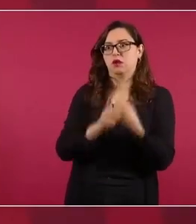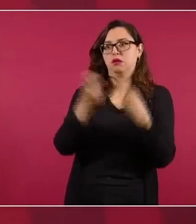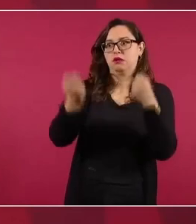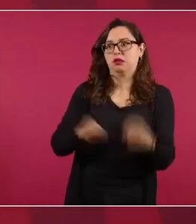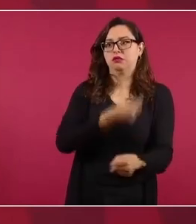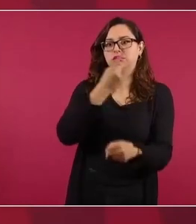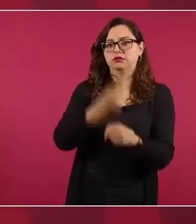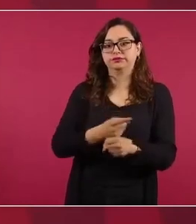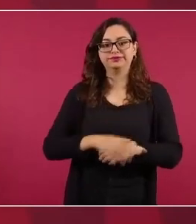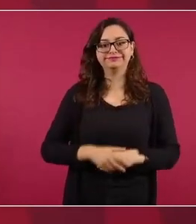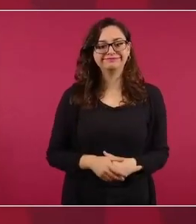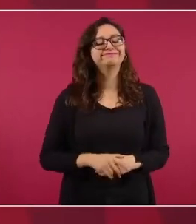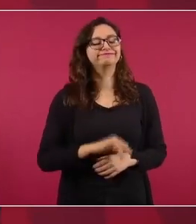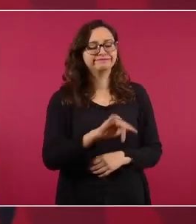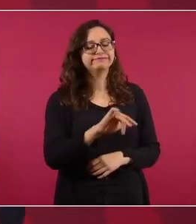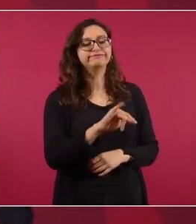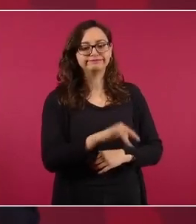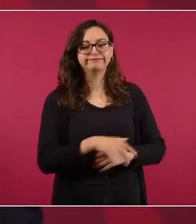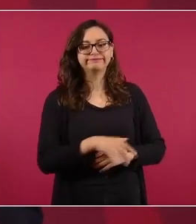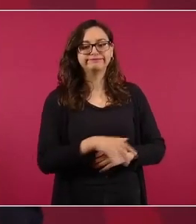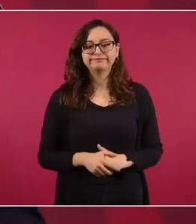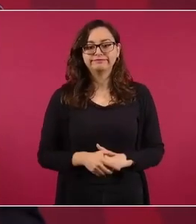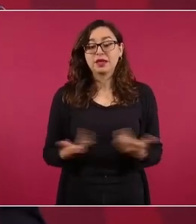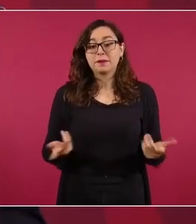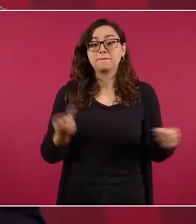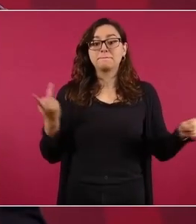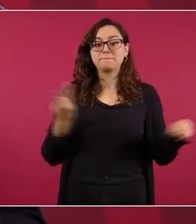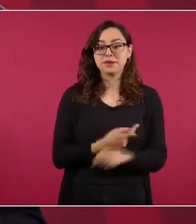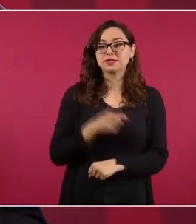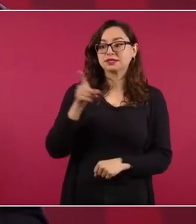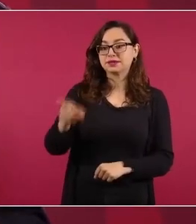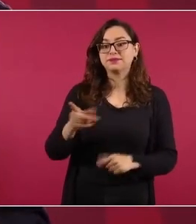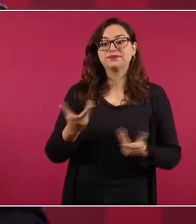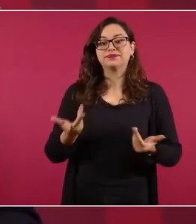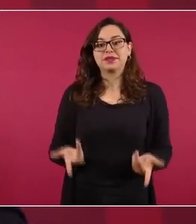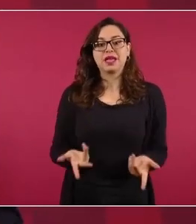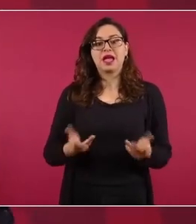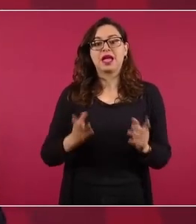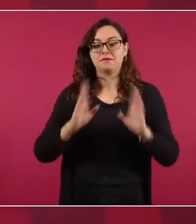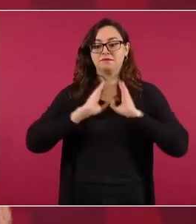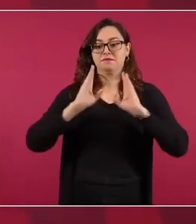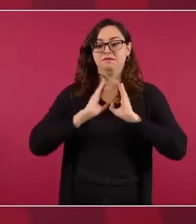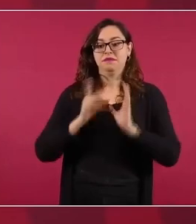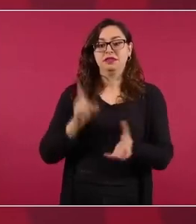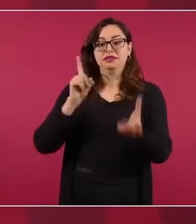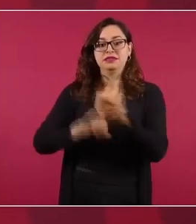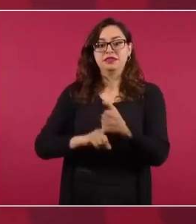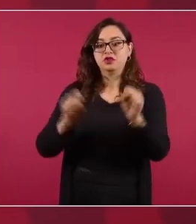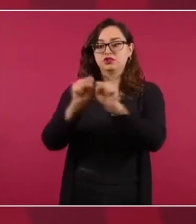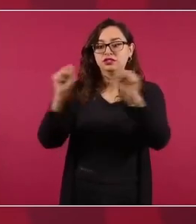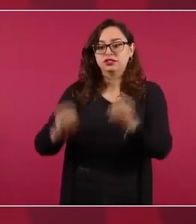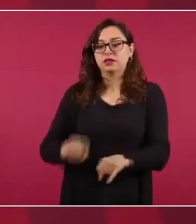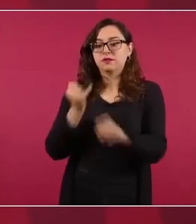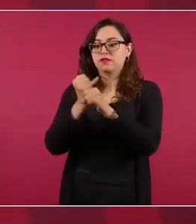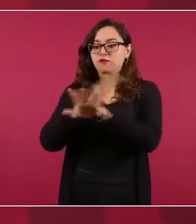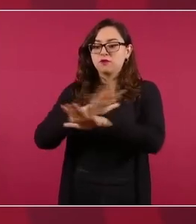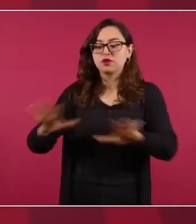llevando a cabo un cambio en el ejército, me decía el general, del sistema de